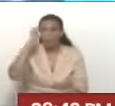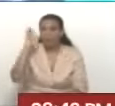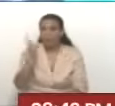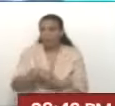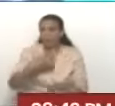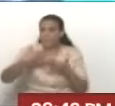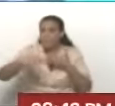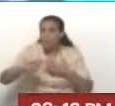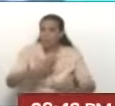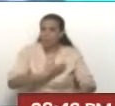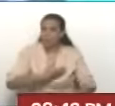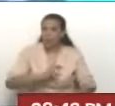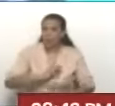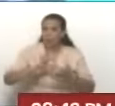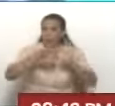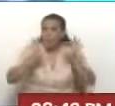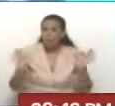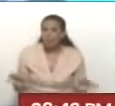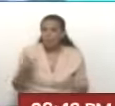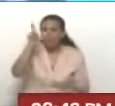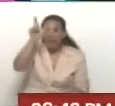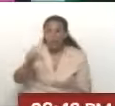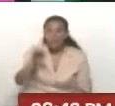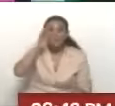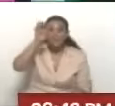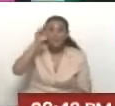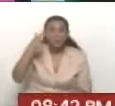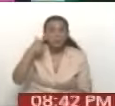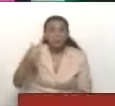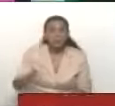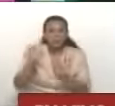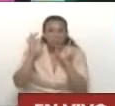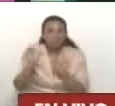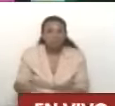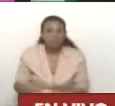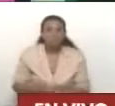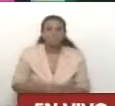Próxima medallista olímpica, mírenla aquí, Victoria Valentina.